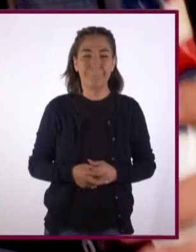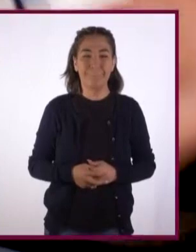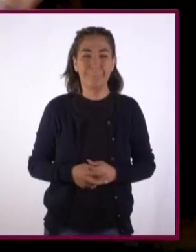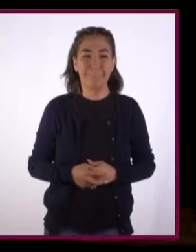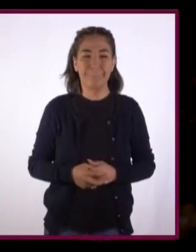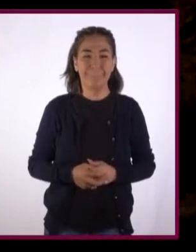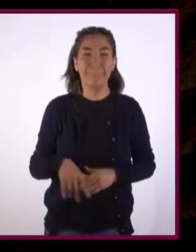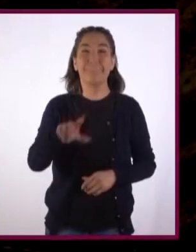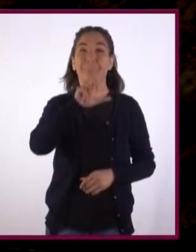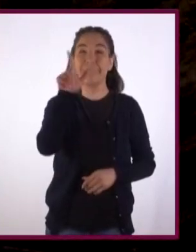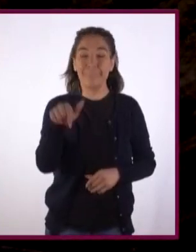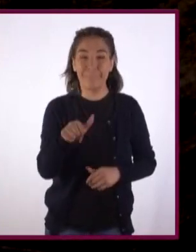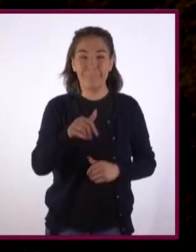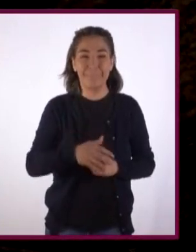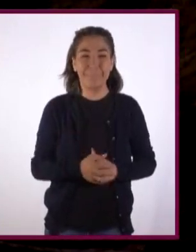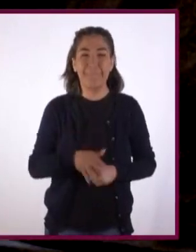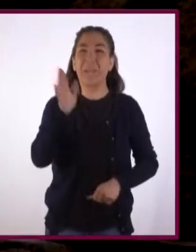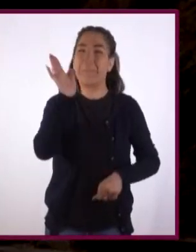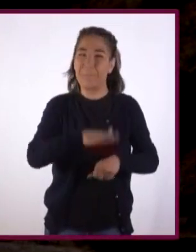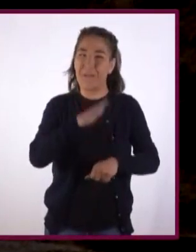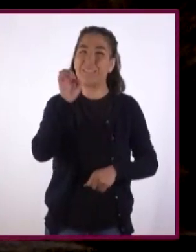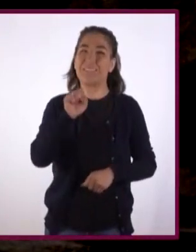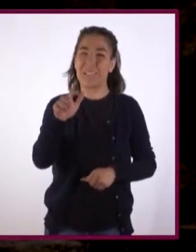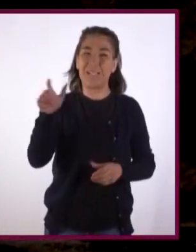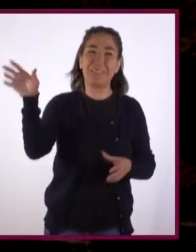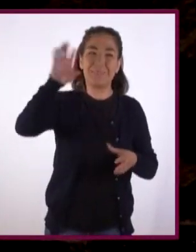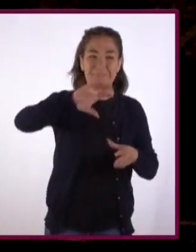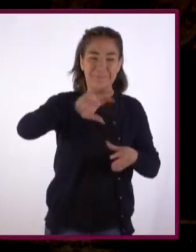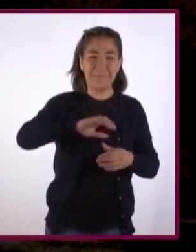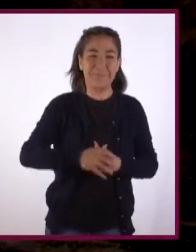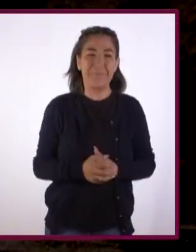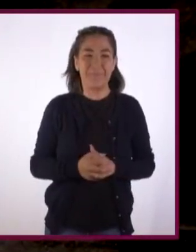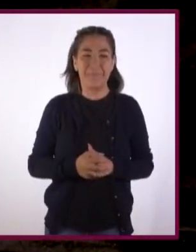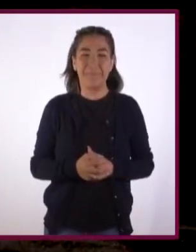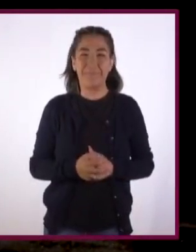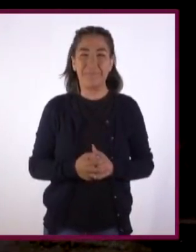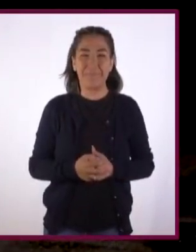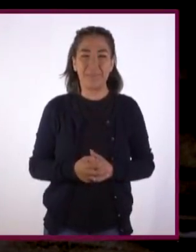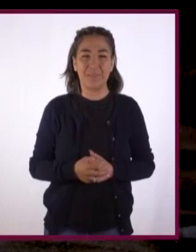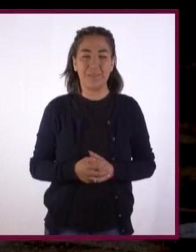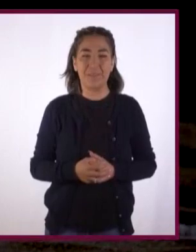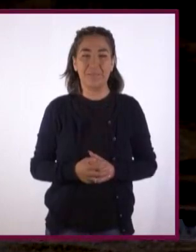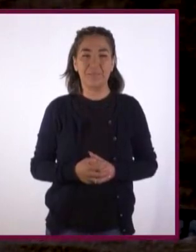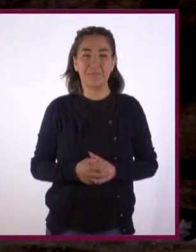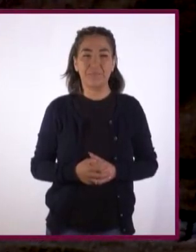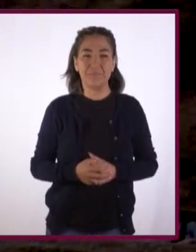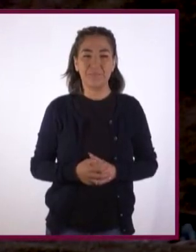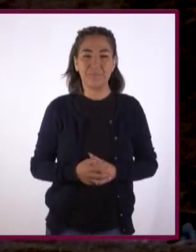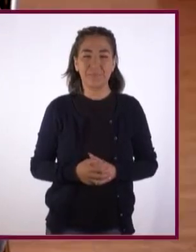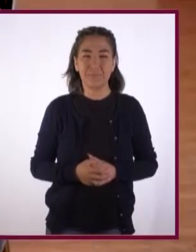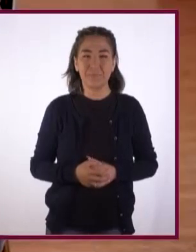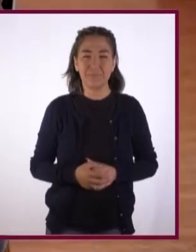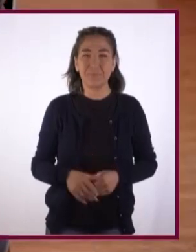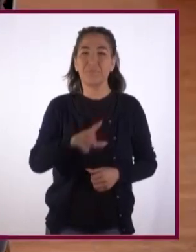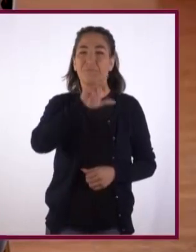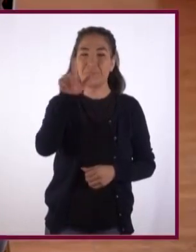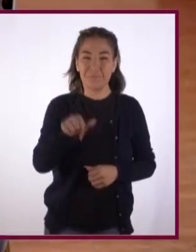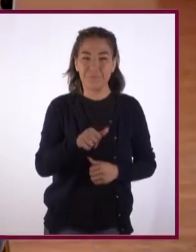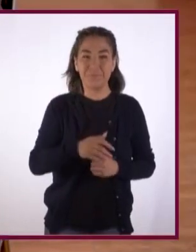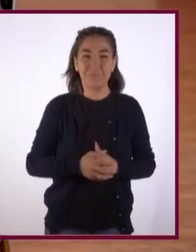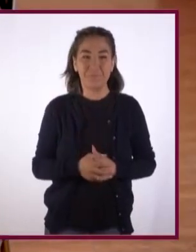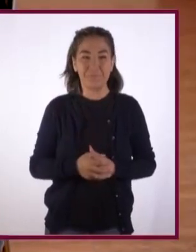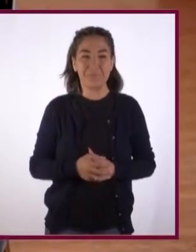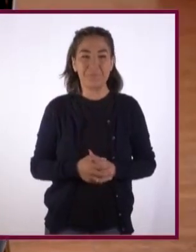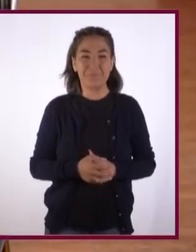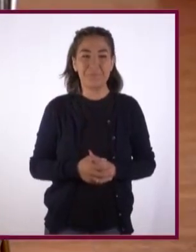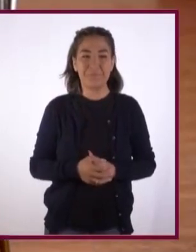los hielos y colocamos más sal. Ok. Así, no importa, le robamos tantito